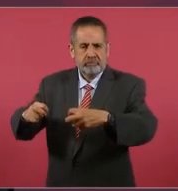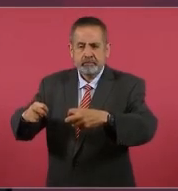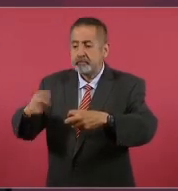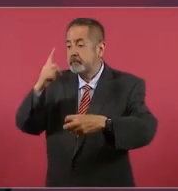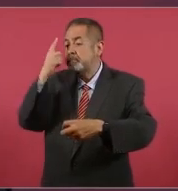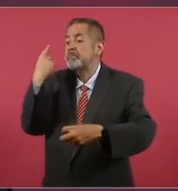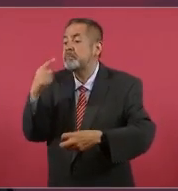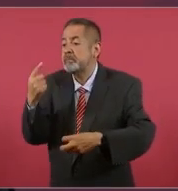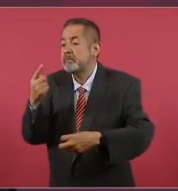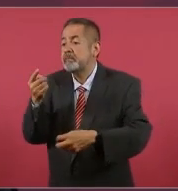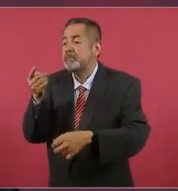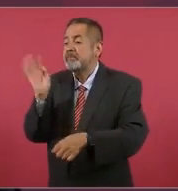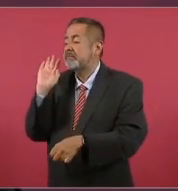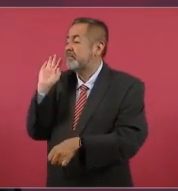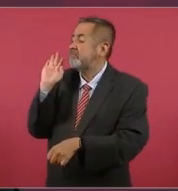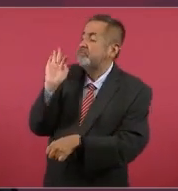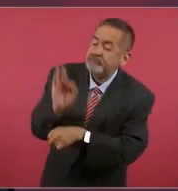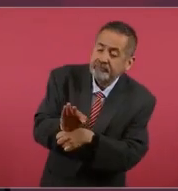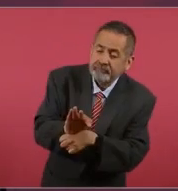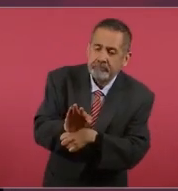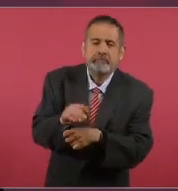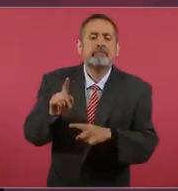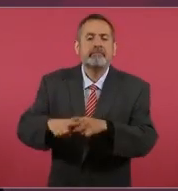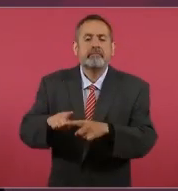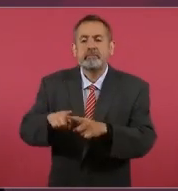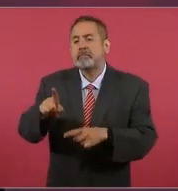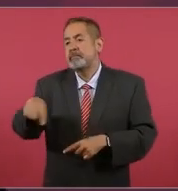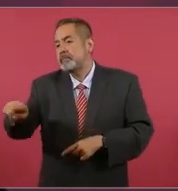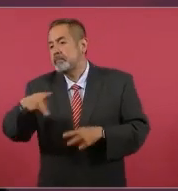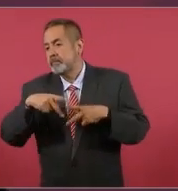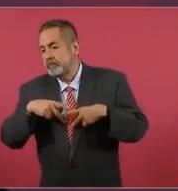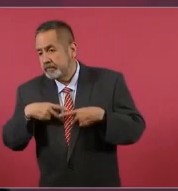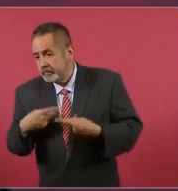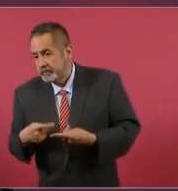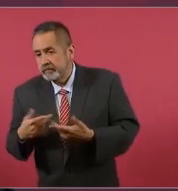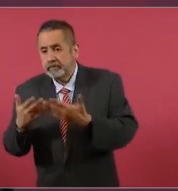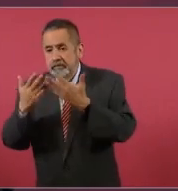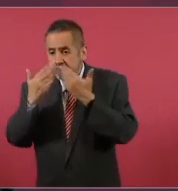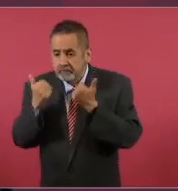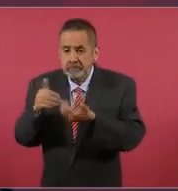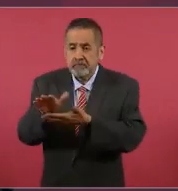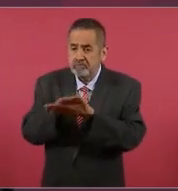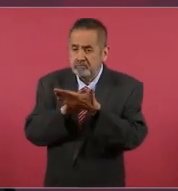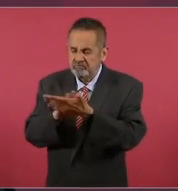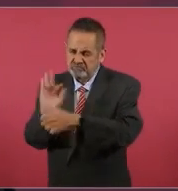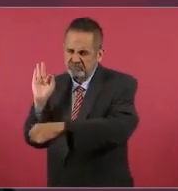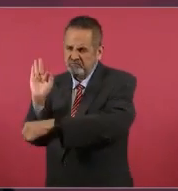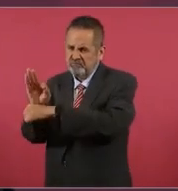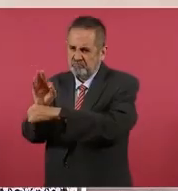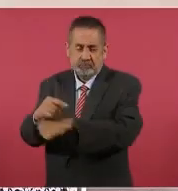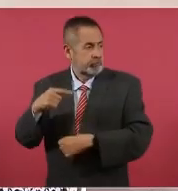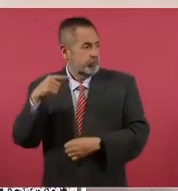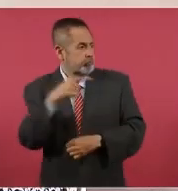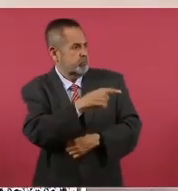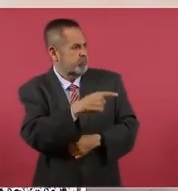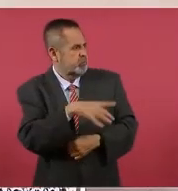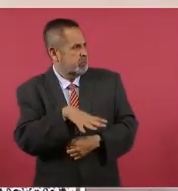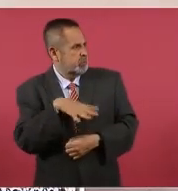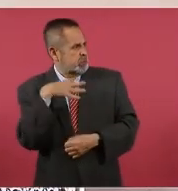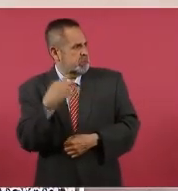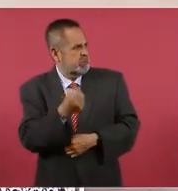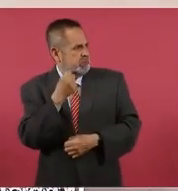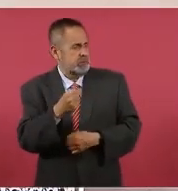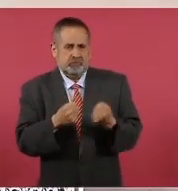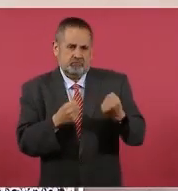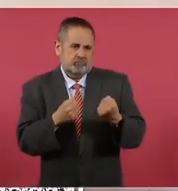que defiendan al débil de los abusos que comete el fuerte.